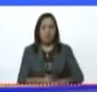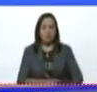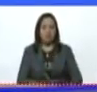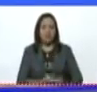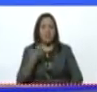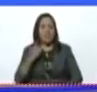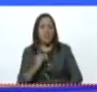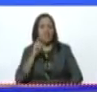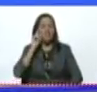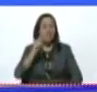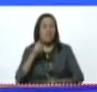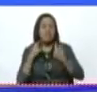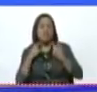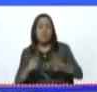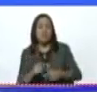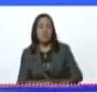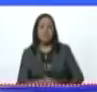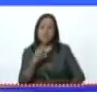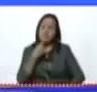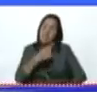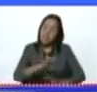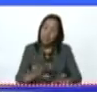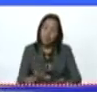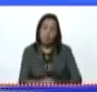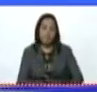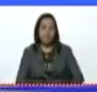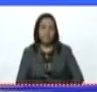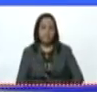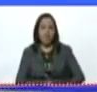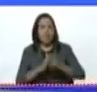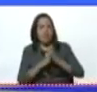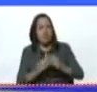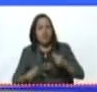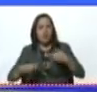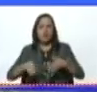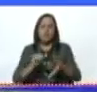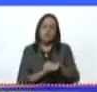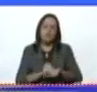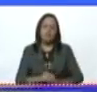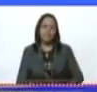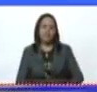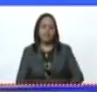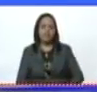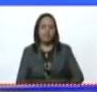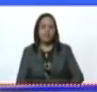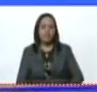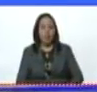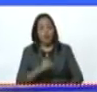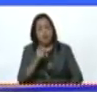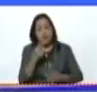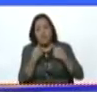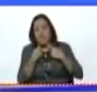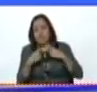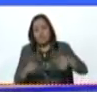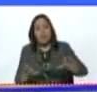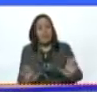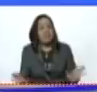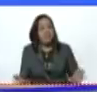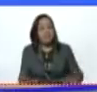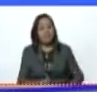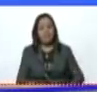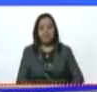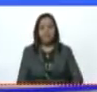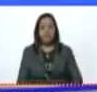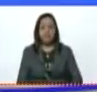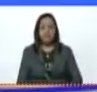Trump. Se lo he dicho en todos los tonos que se puedan decir. Será su fracaso,